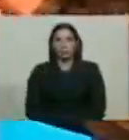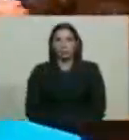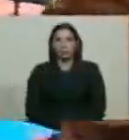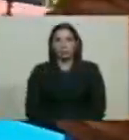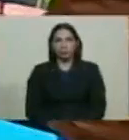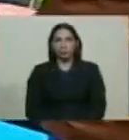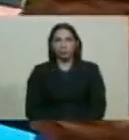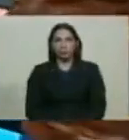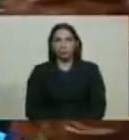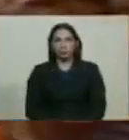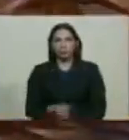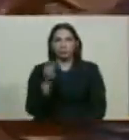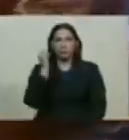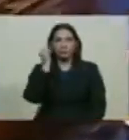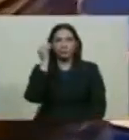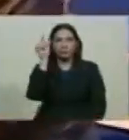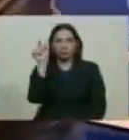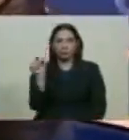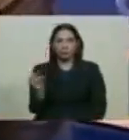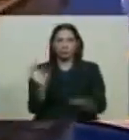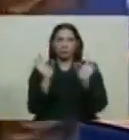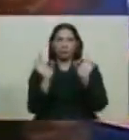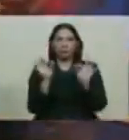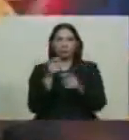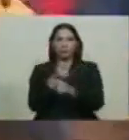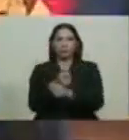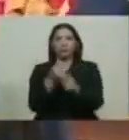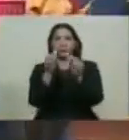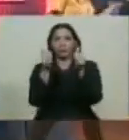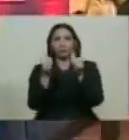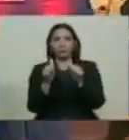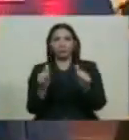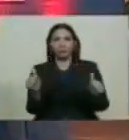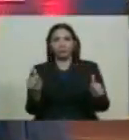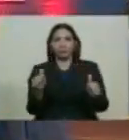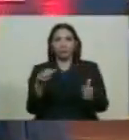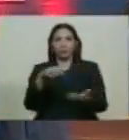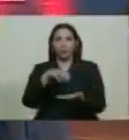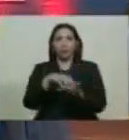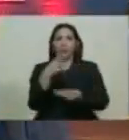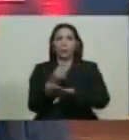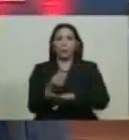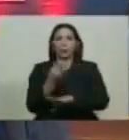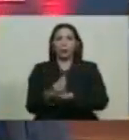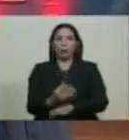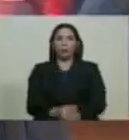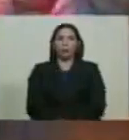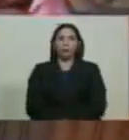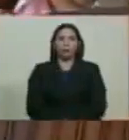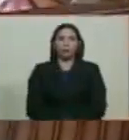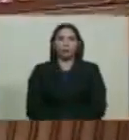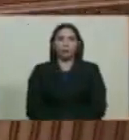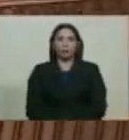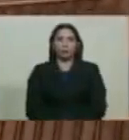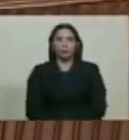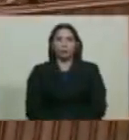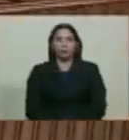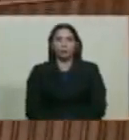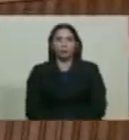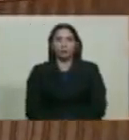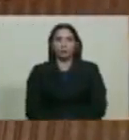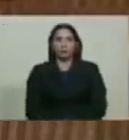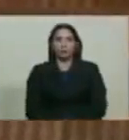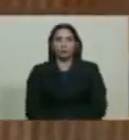Michelle Carolina Marcano Flores, especialidad Artes del Estado Monagas.